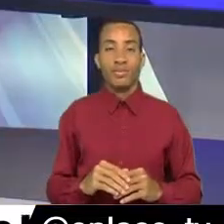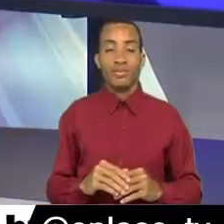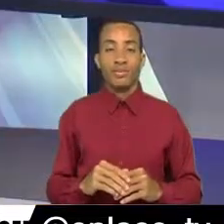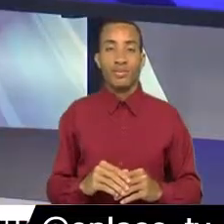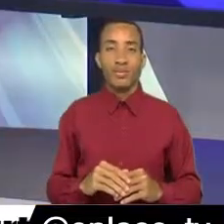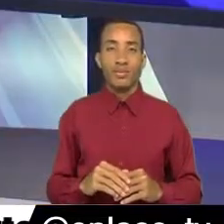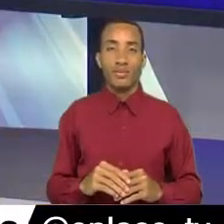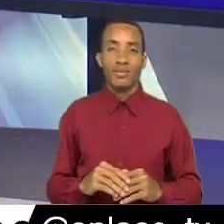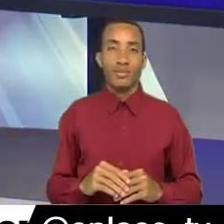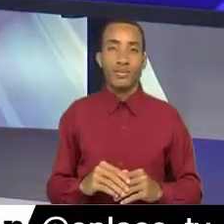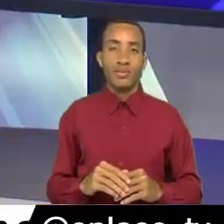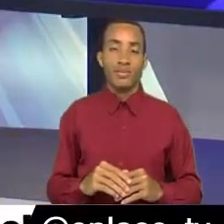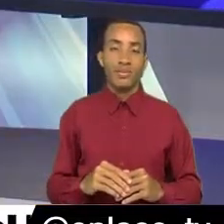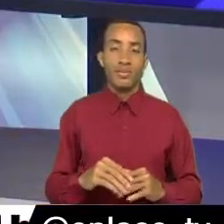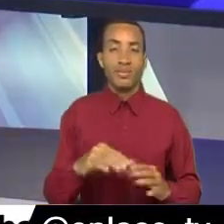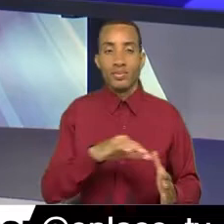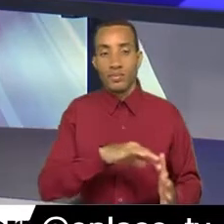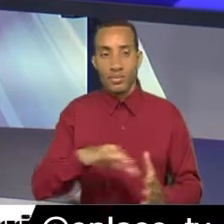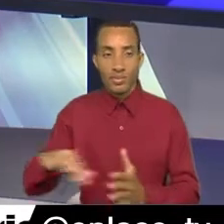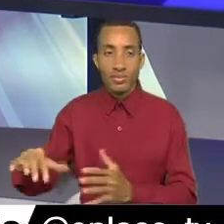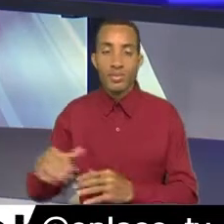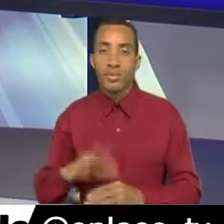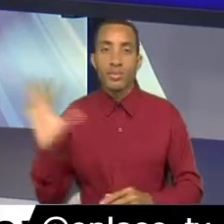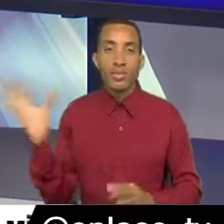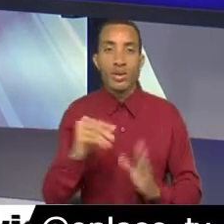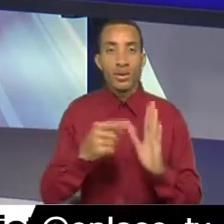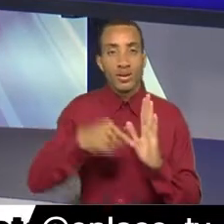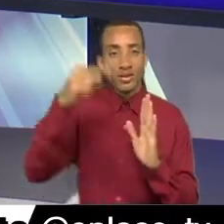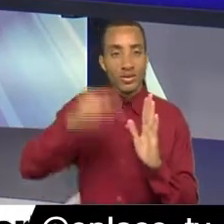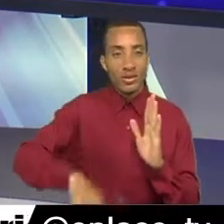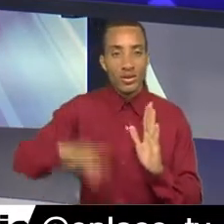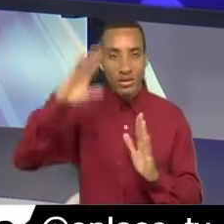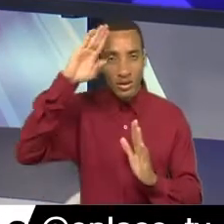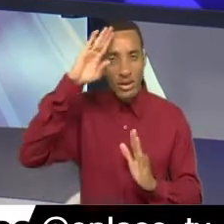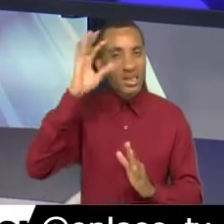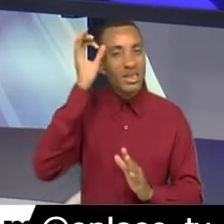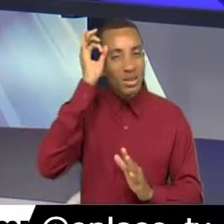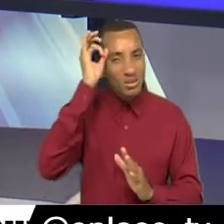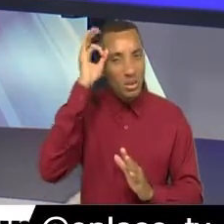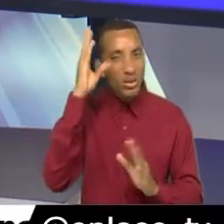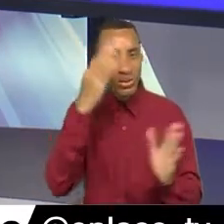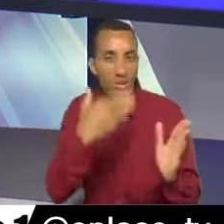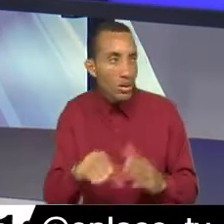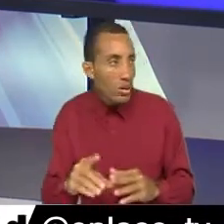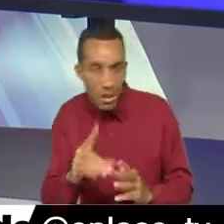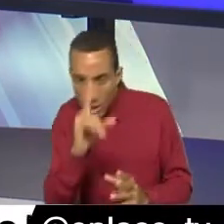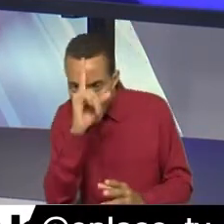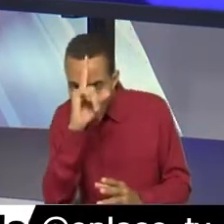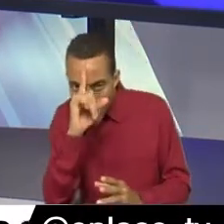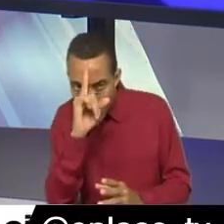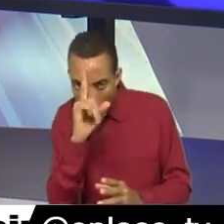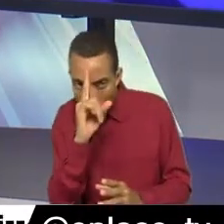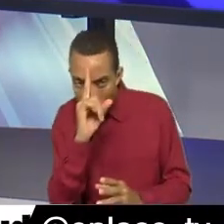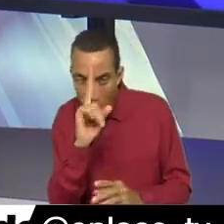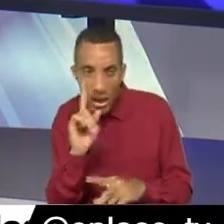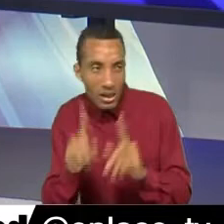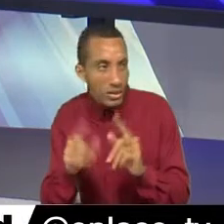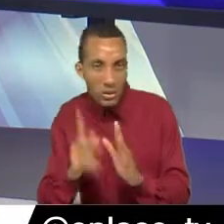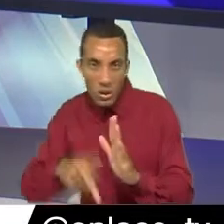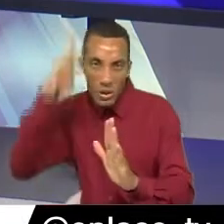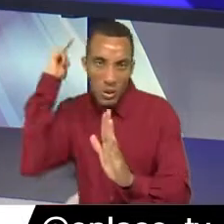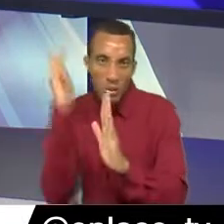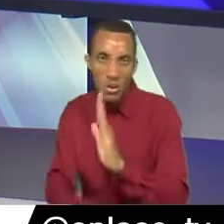En alerta se encuentran las autoridades tras un posible plan pistola en contra de la policía por parte de grupos al margen de la